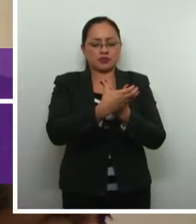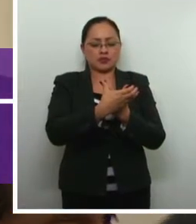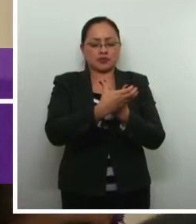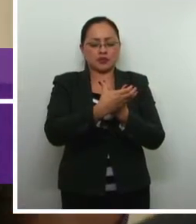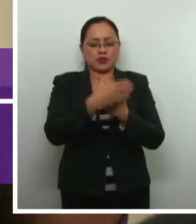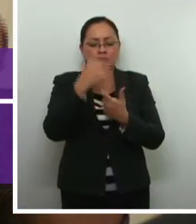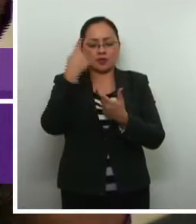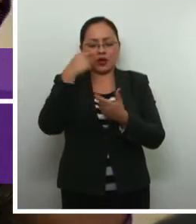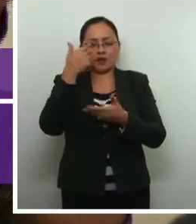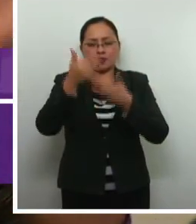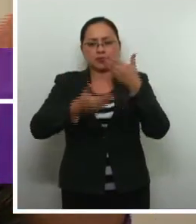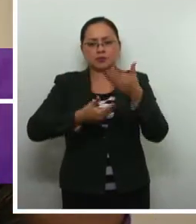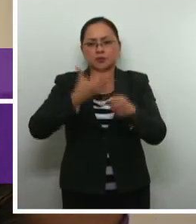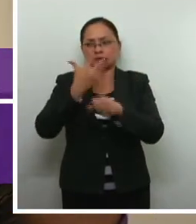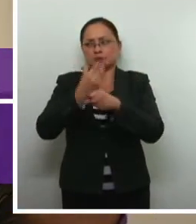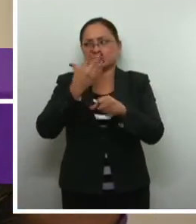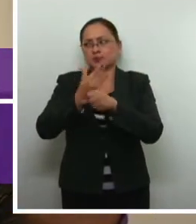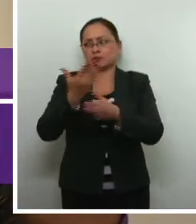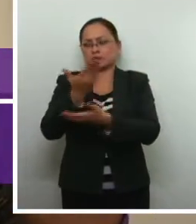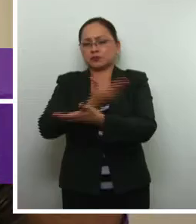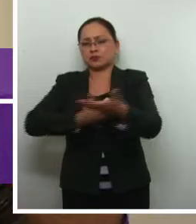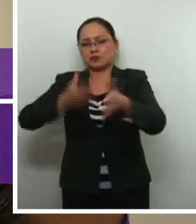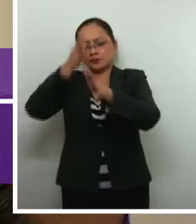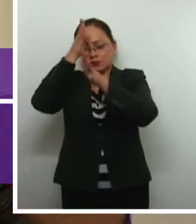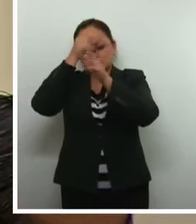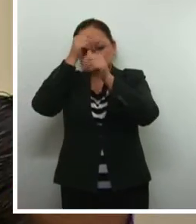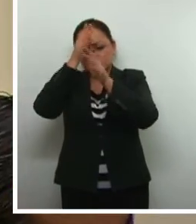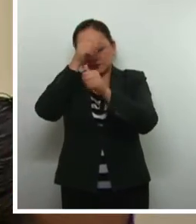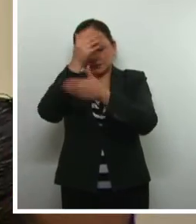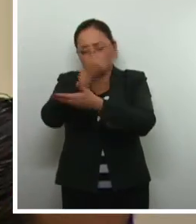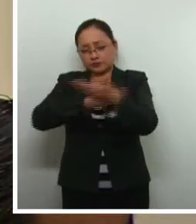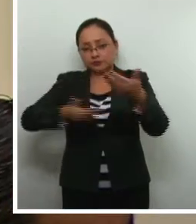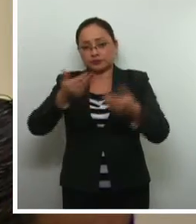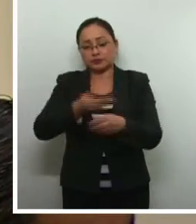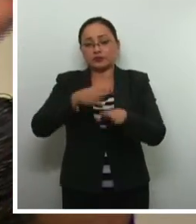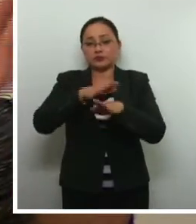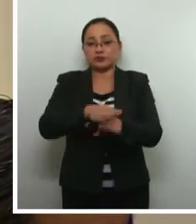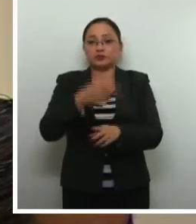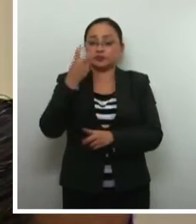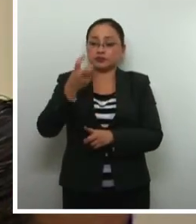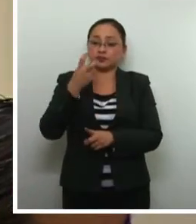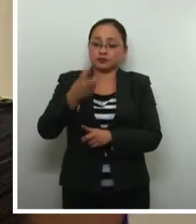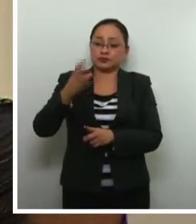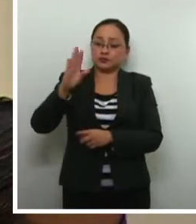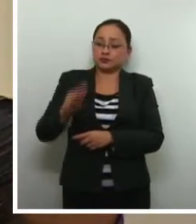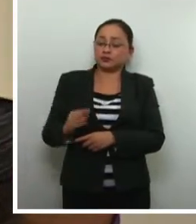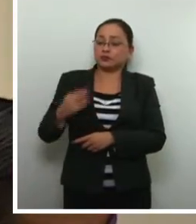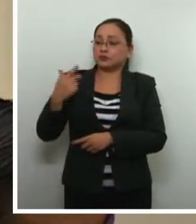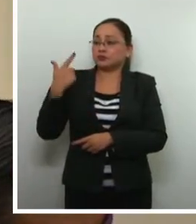para tratar de buscar un consenso, y de esas 97,